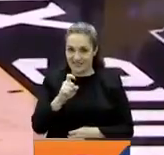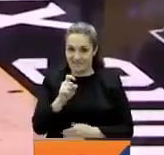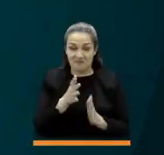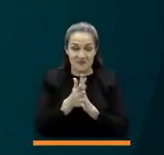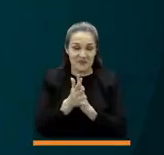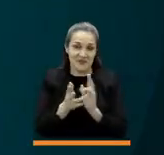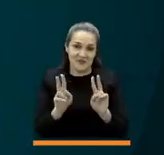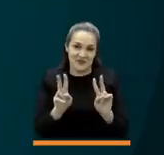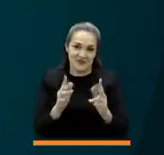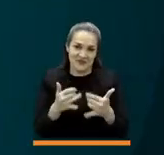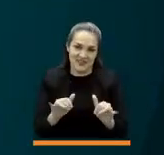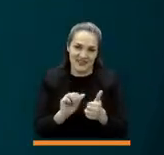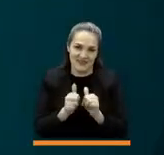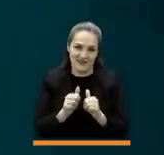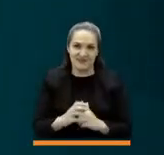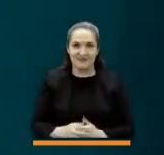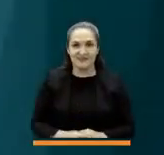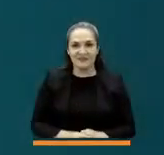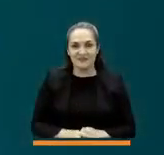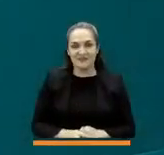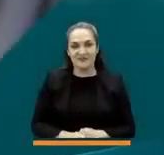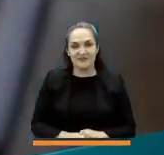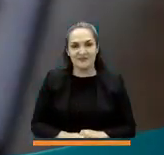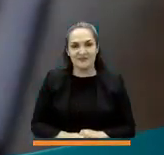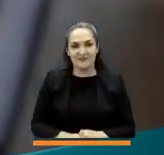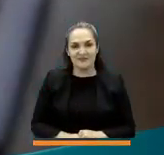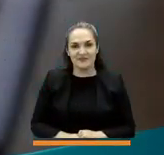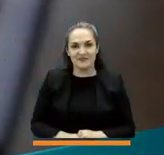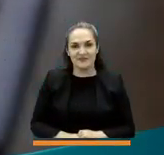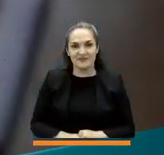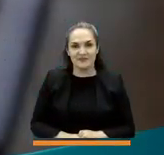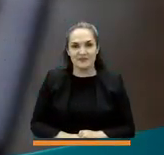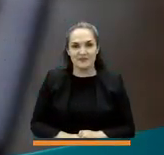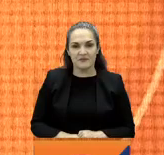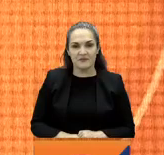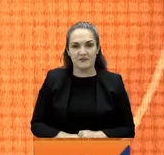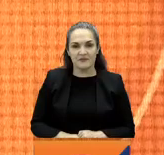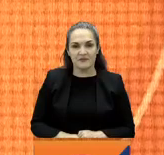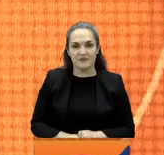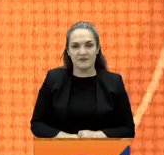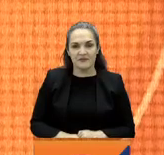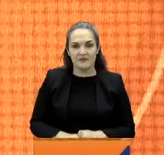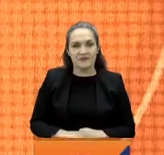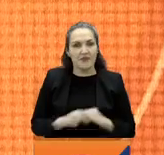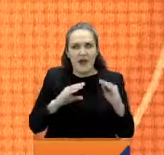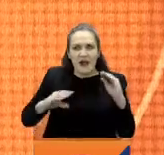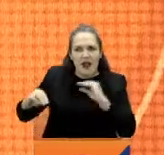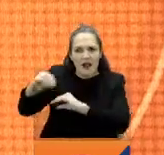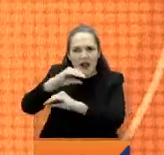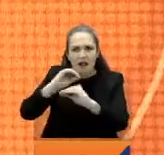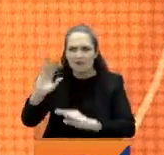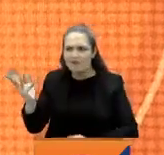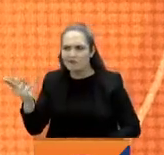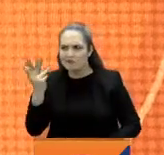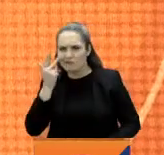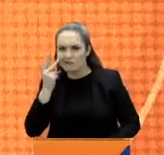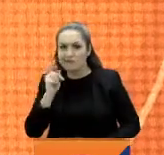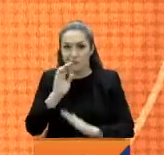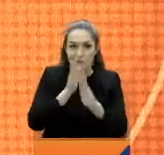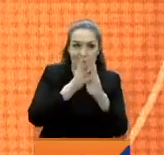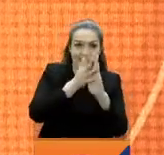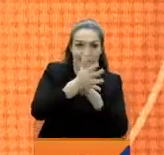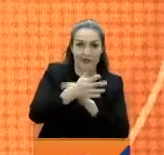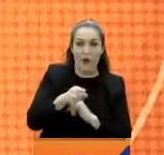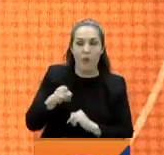¡Gracias! En Tendencias, RTVC trae el podcast